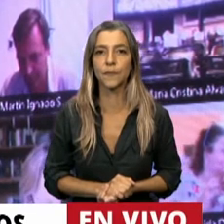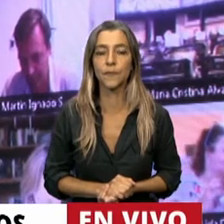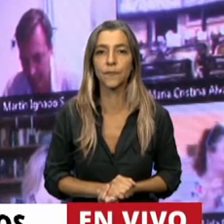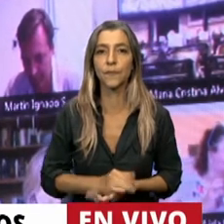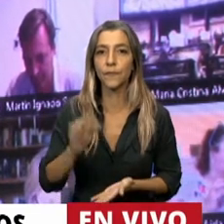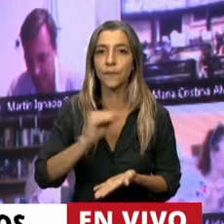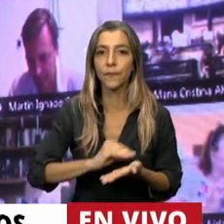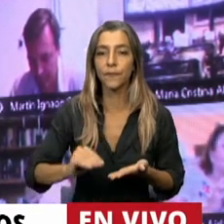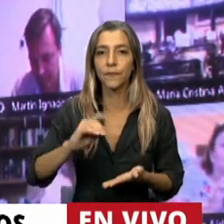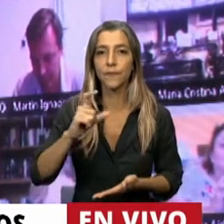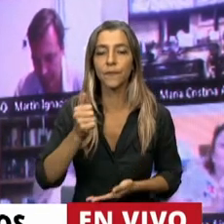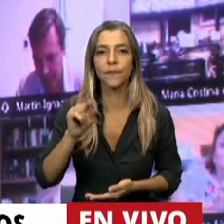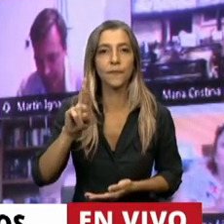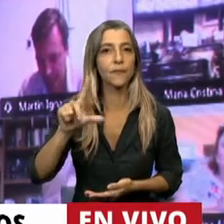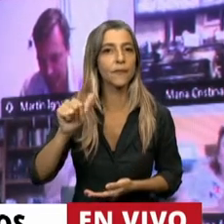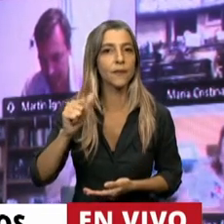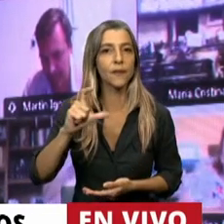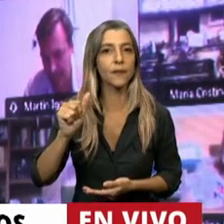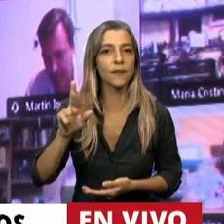diputada karla carrillo